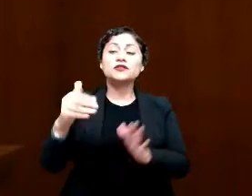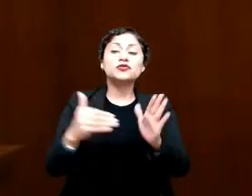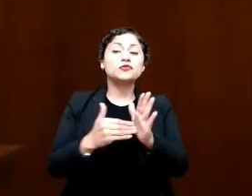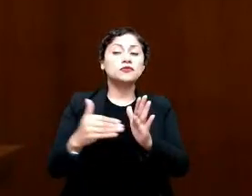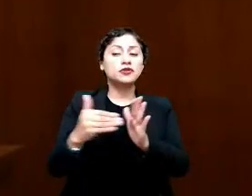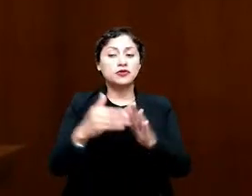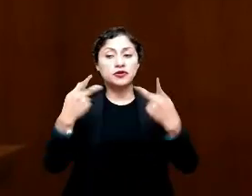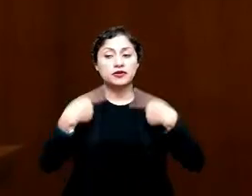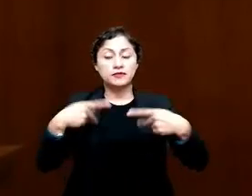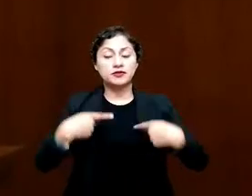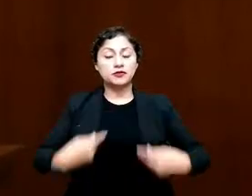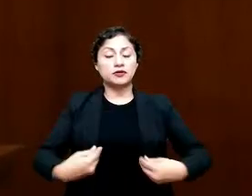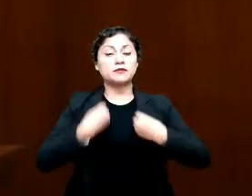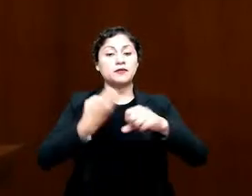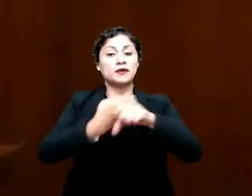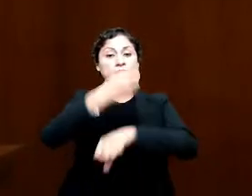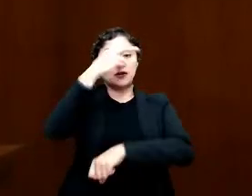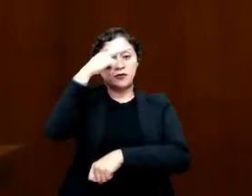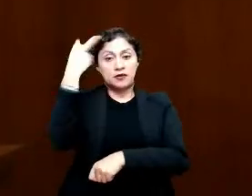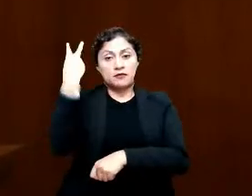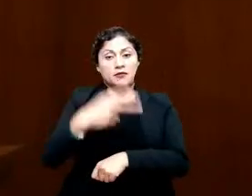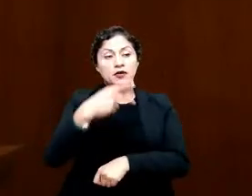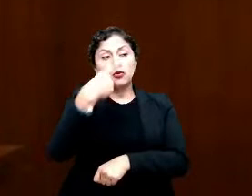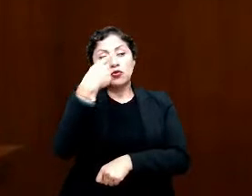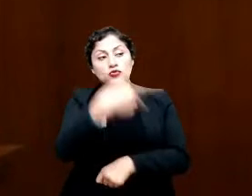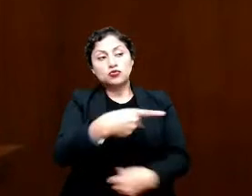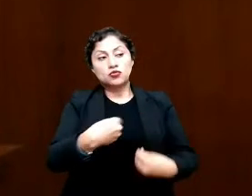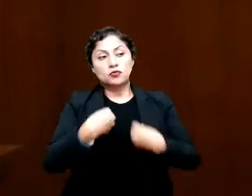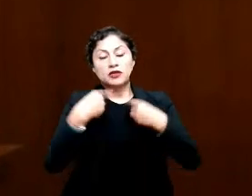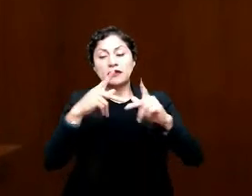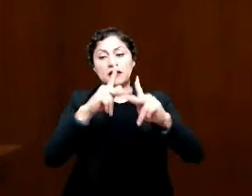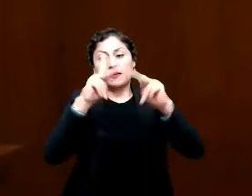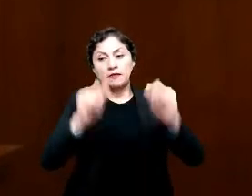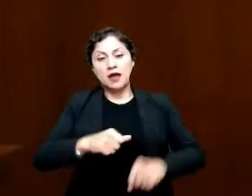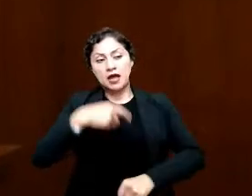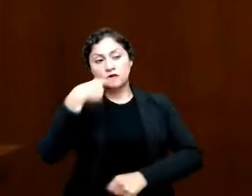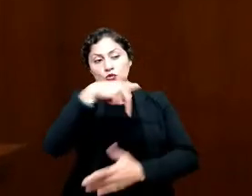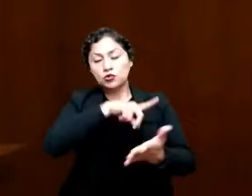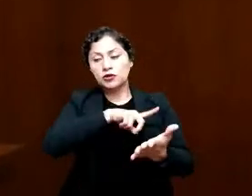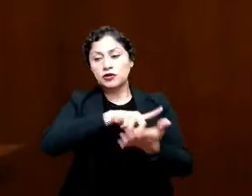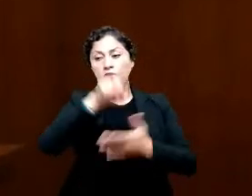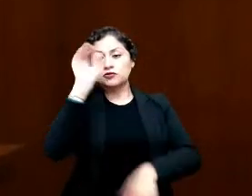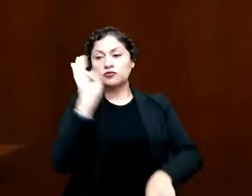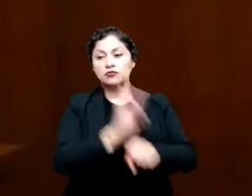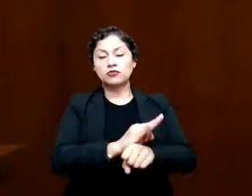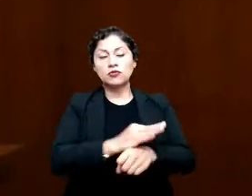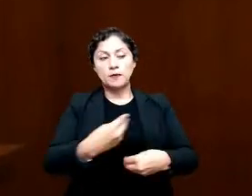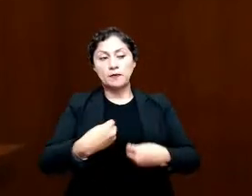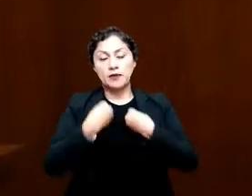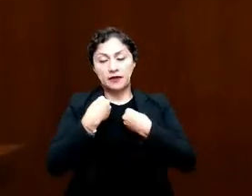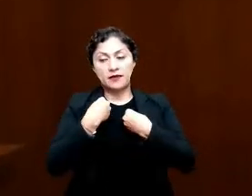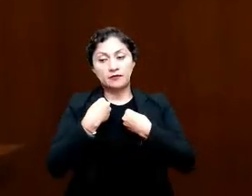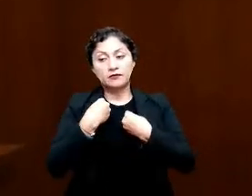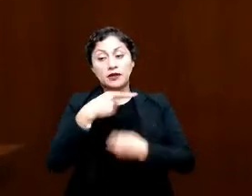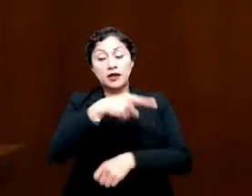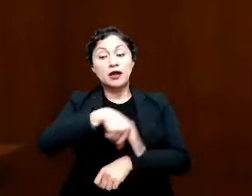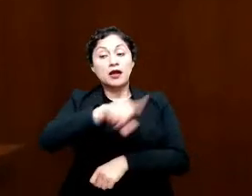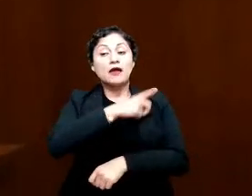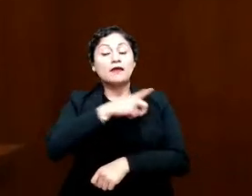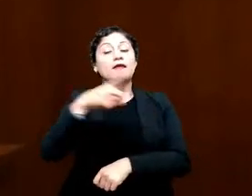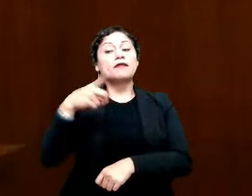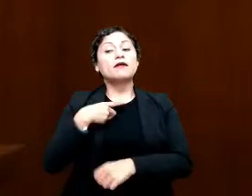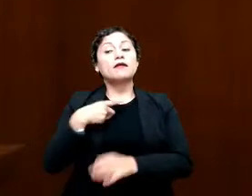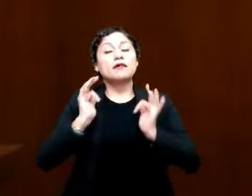mexiquenses que tienen derecho a vivir en paz, a que se les garantice la vida primero, disfrutar de un